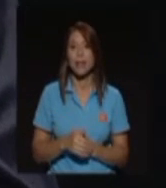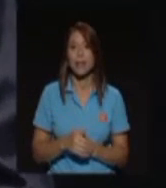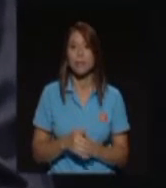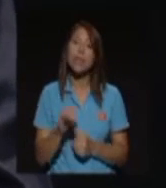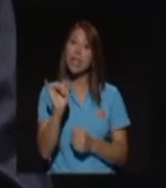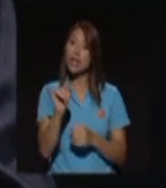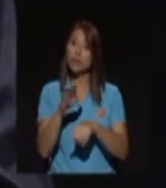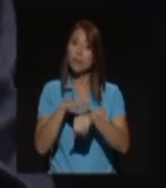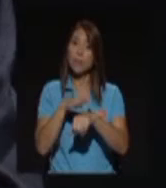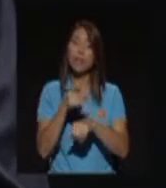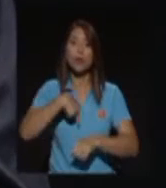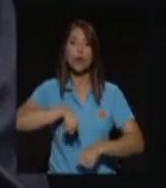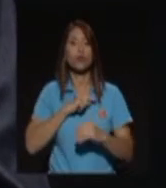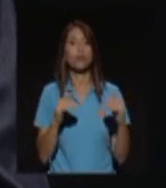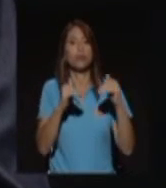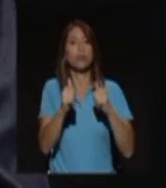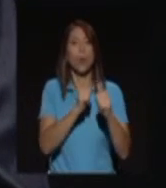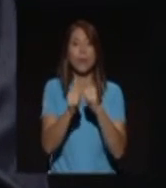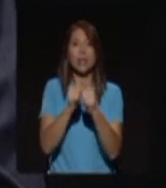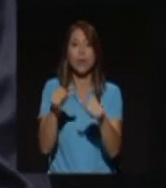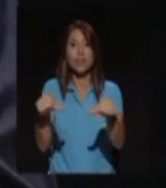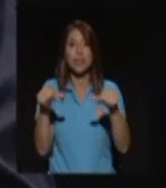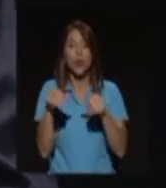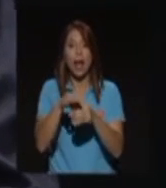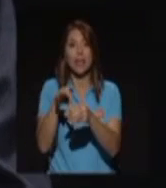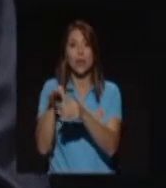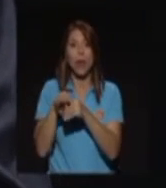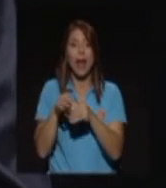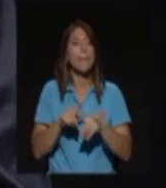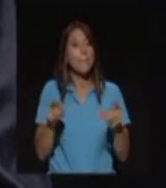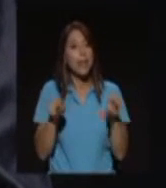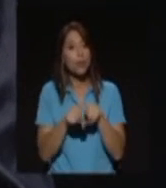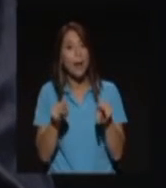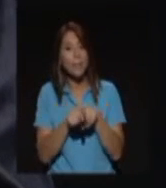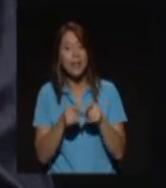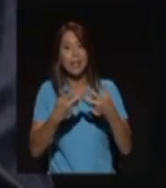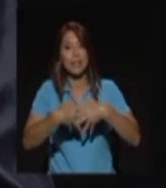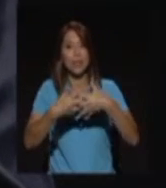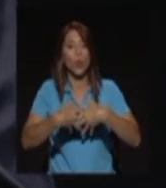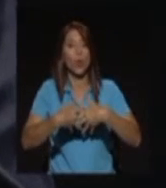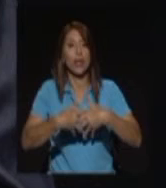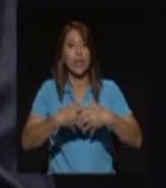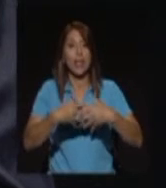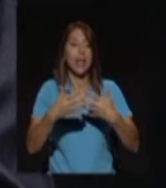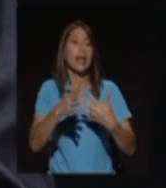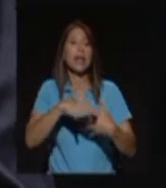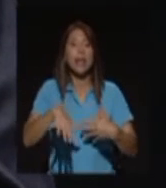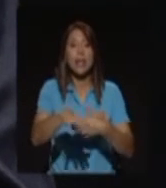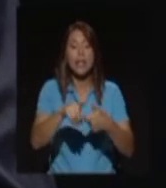y eso nos ha permitido ser muy competitivos en el sector agrícola, pero también en el sector industrial y en el sector de servicios,